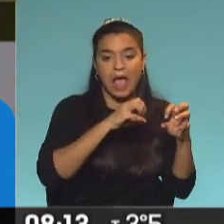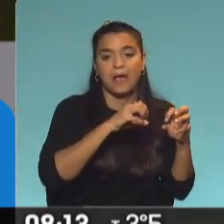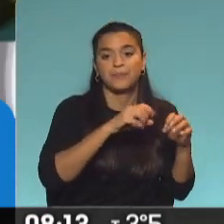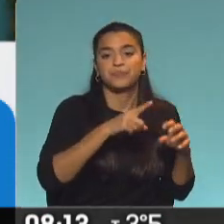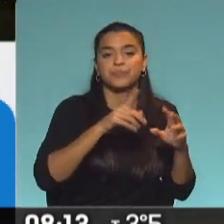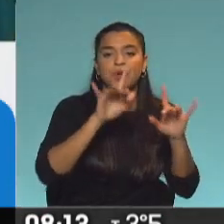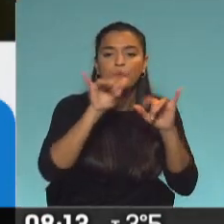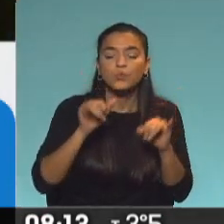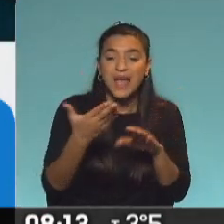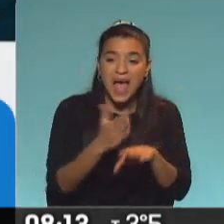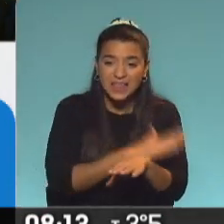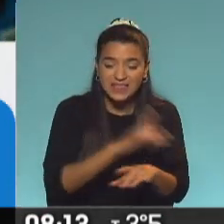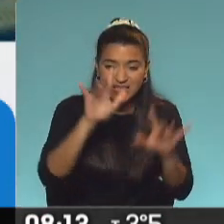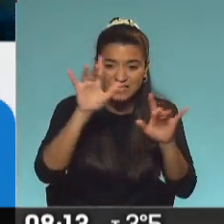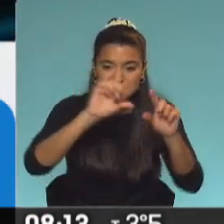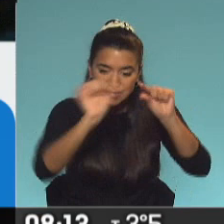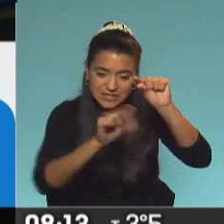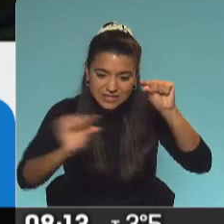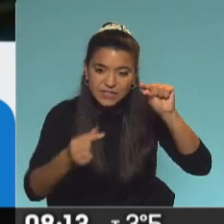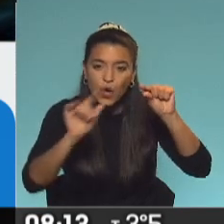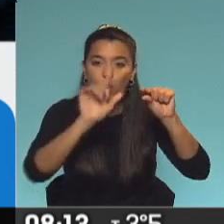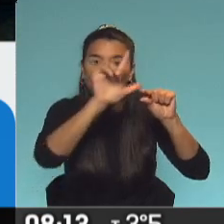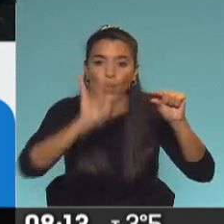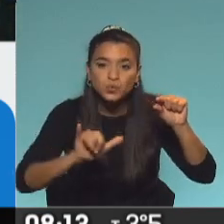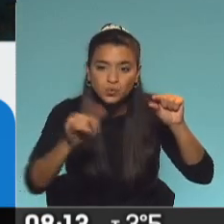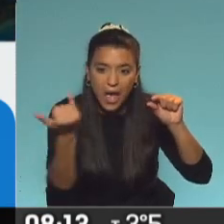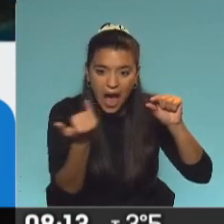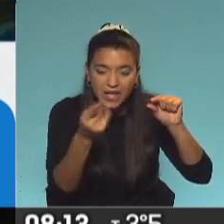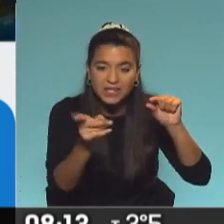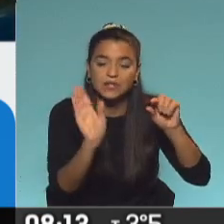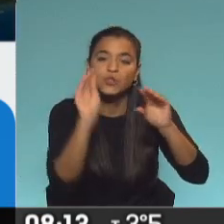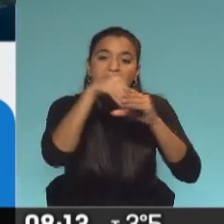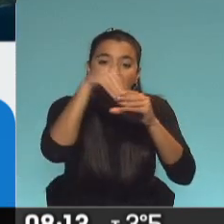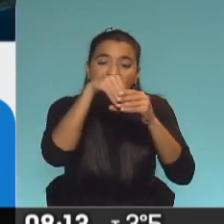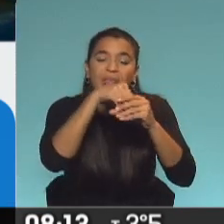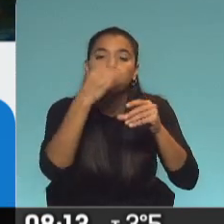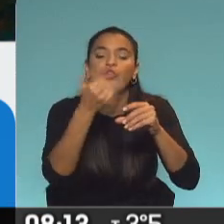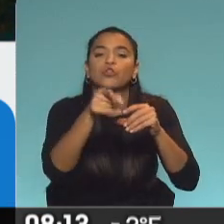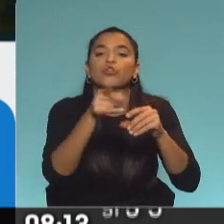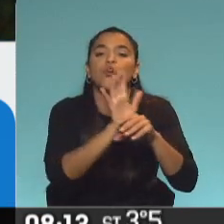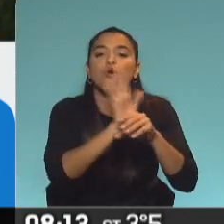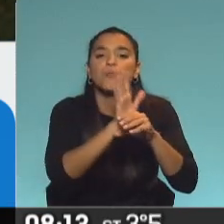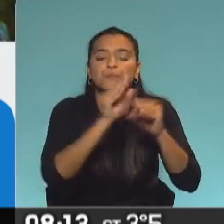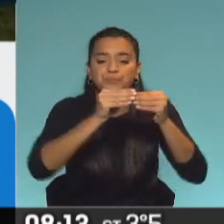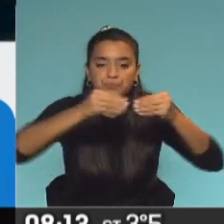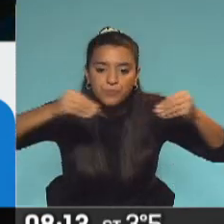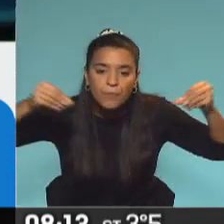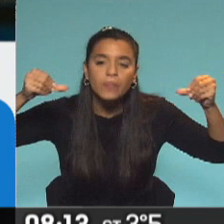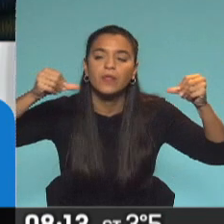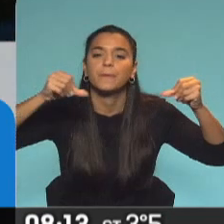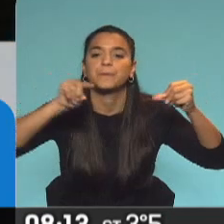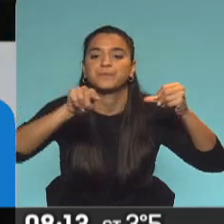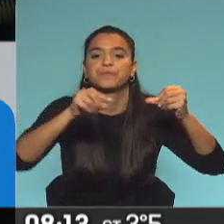el brillo que veíamos recién sobre la serpentina lo que hace es evitar que se forme lo que se llama un biofilm